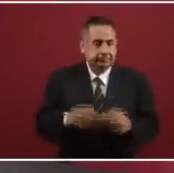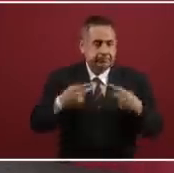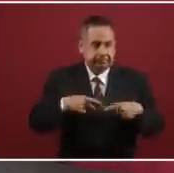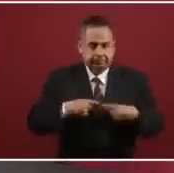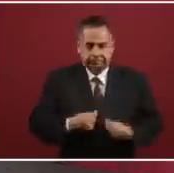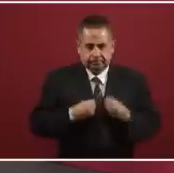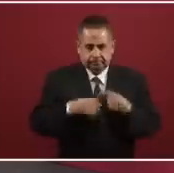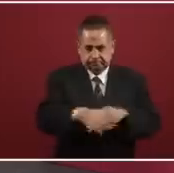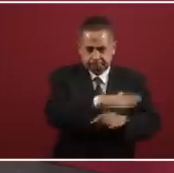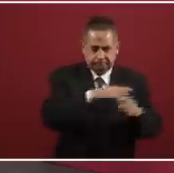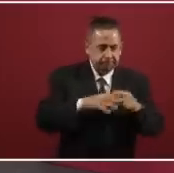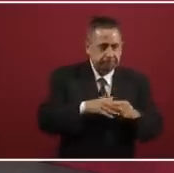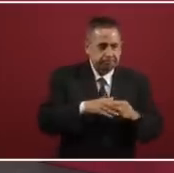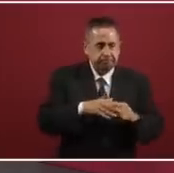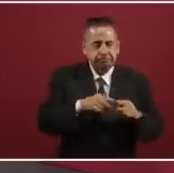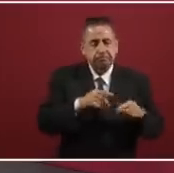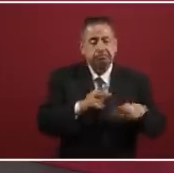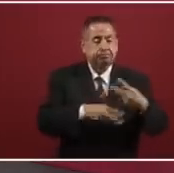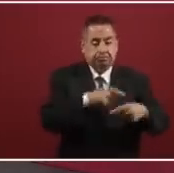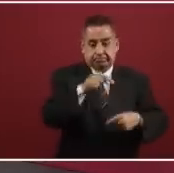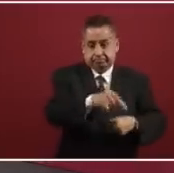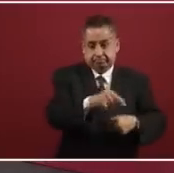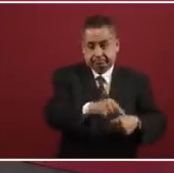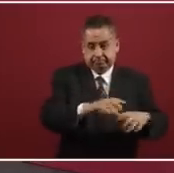pobladores a